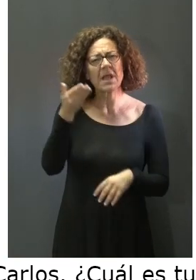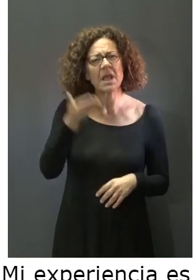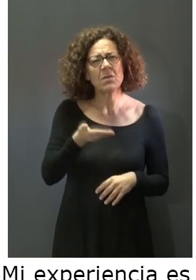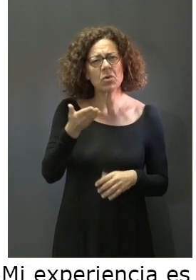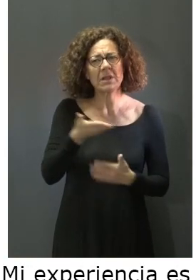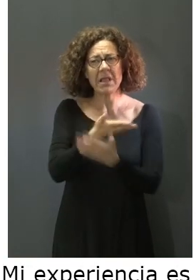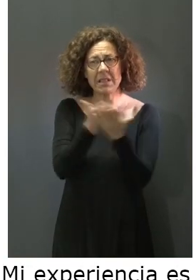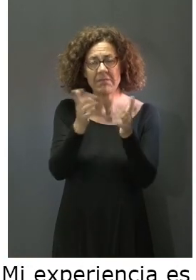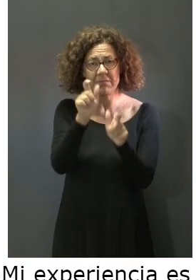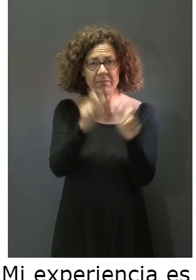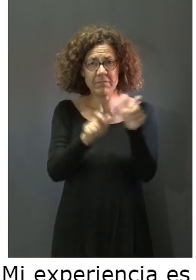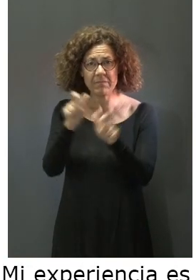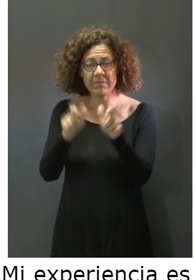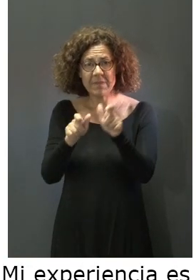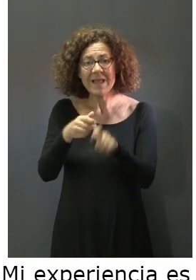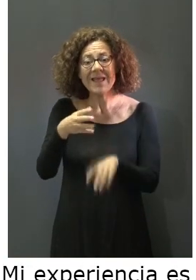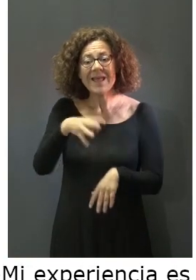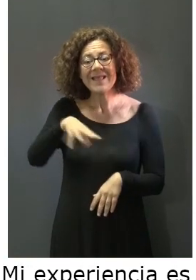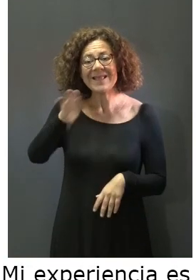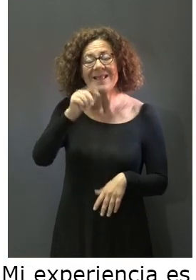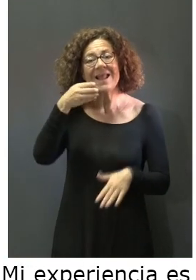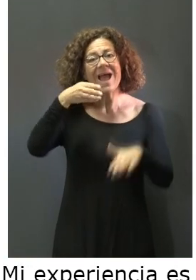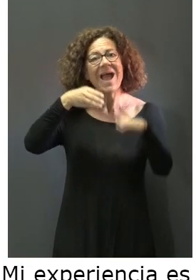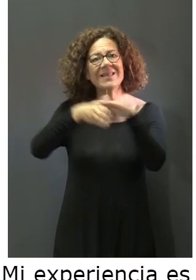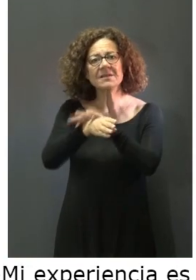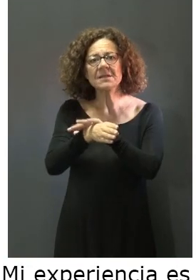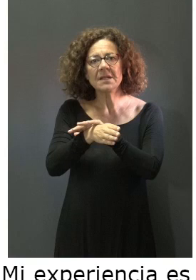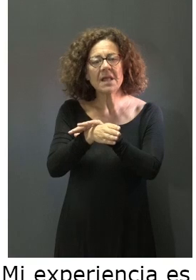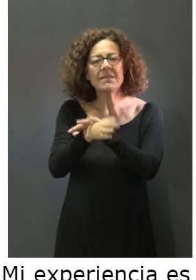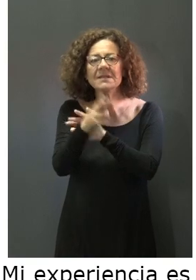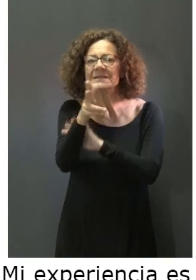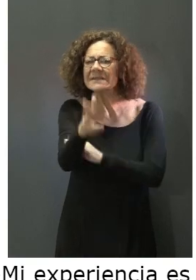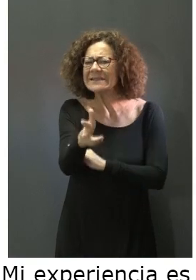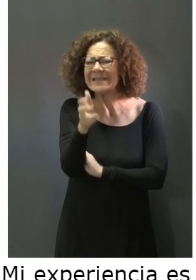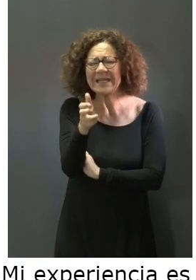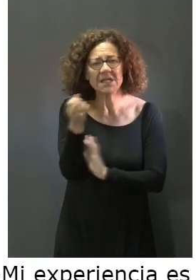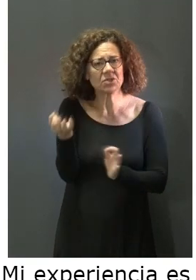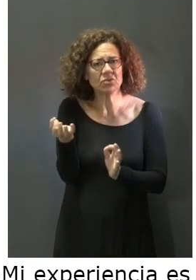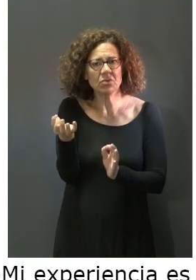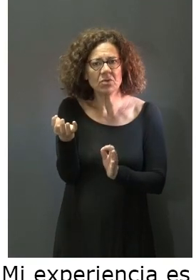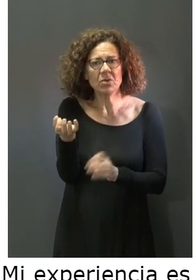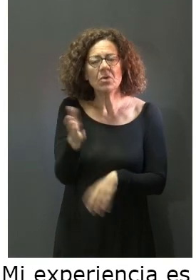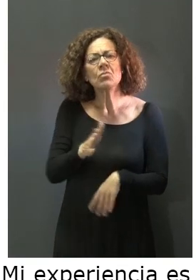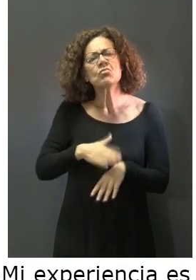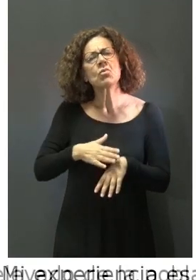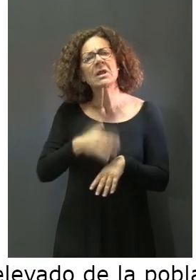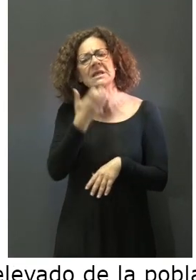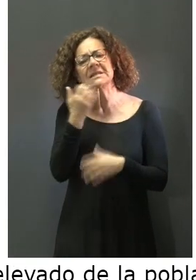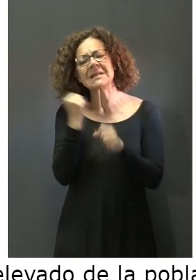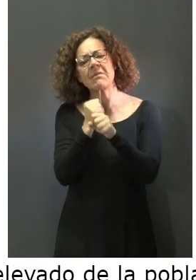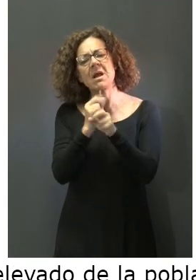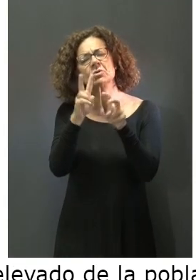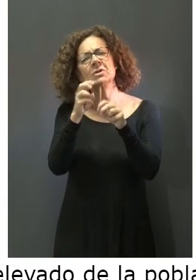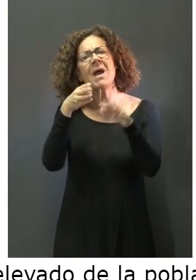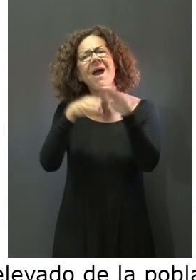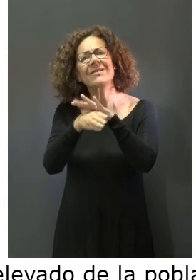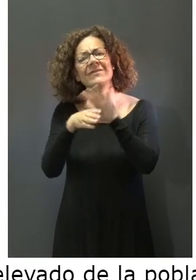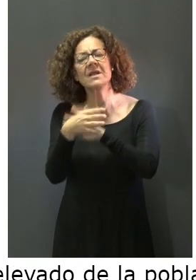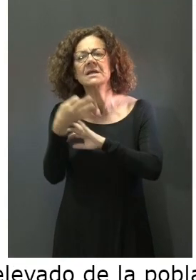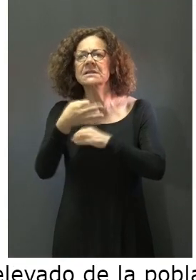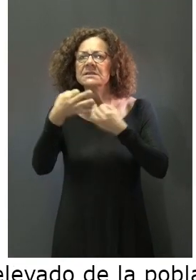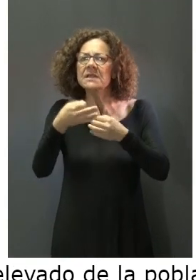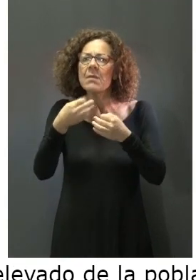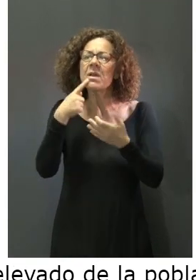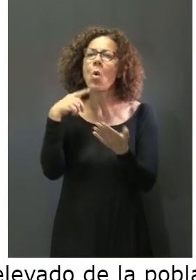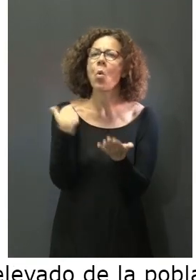la población de entender que la accesibilidad es un derecho. O sea, ¿por qué cuando estamos trabajando en accesibilidad tenemos que estar